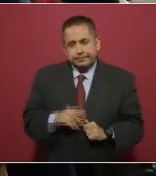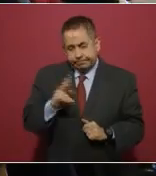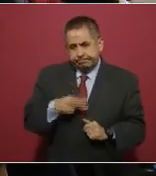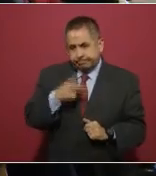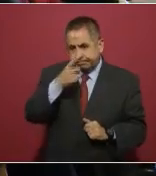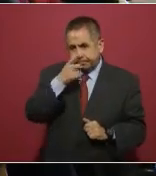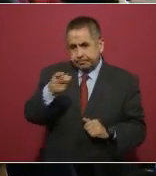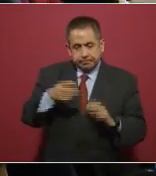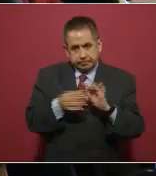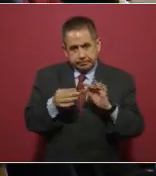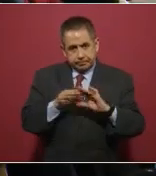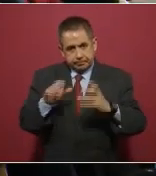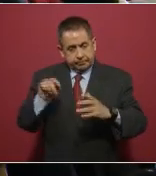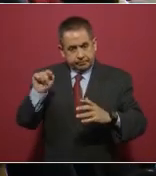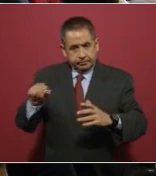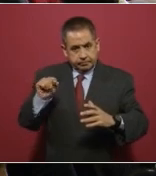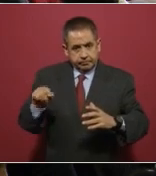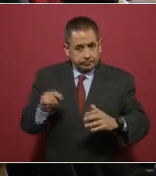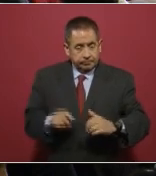decirlo.